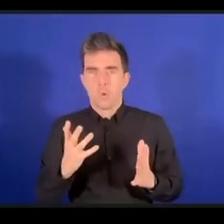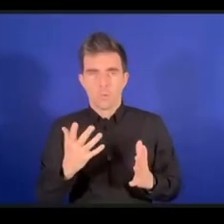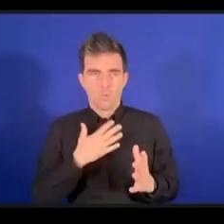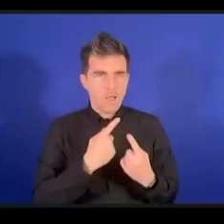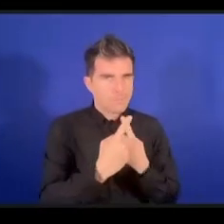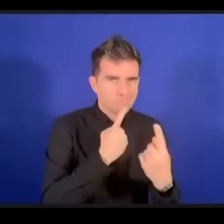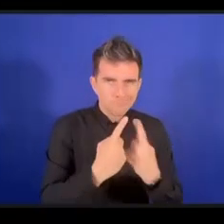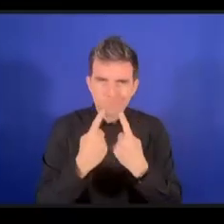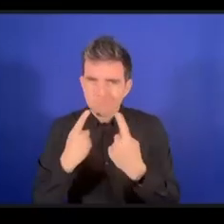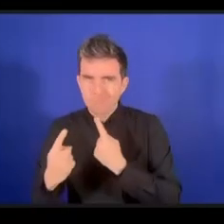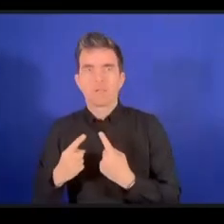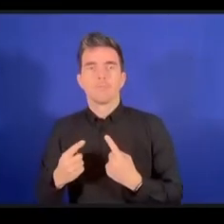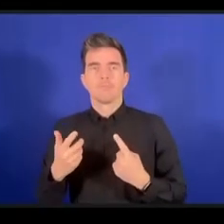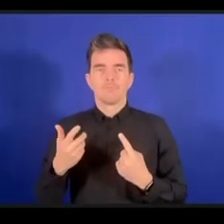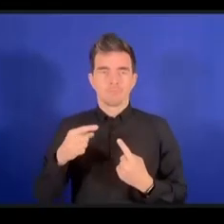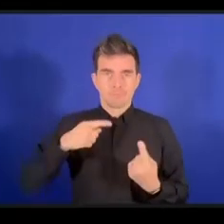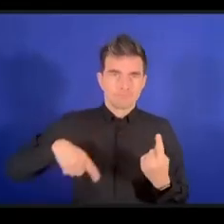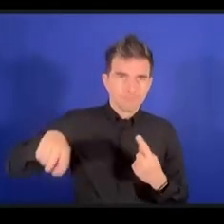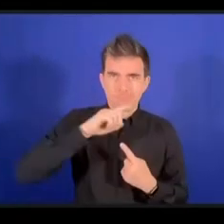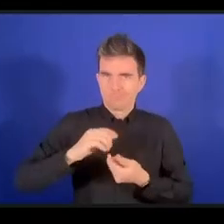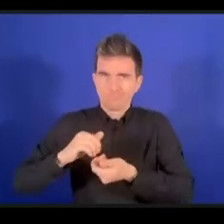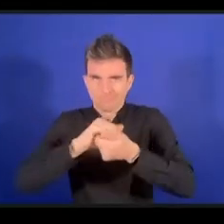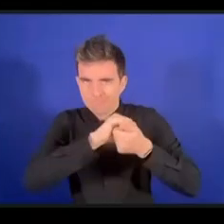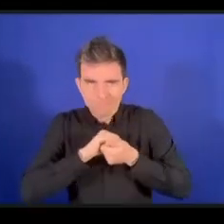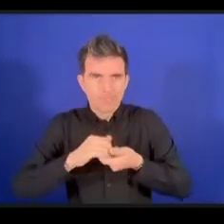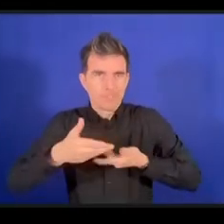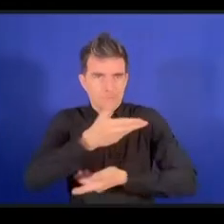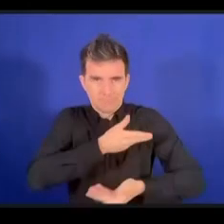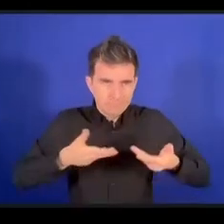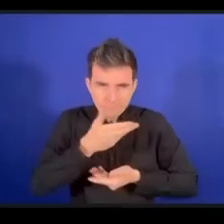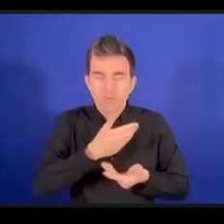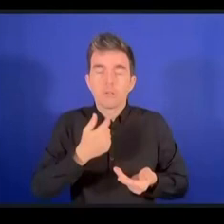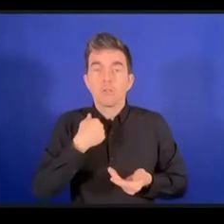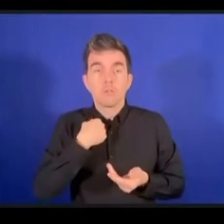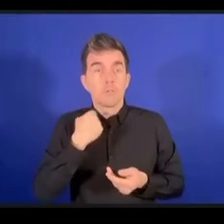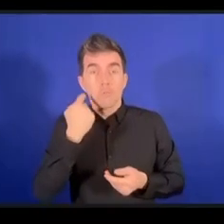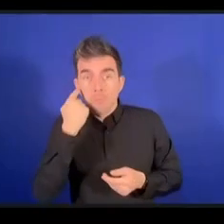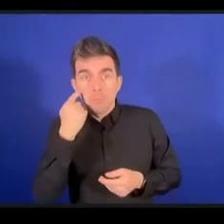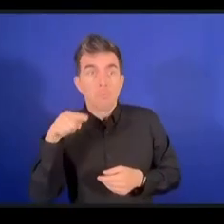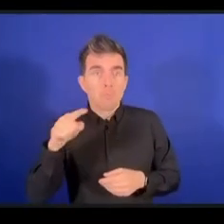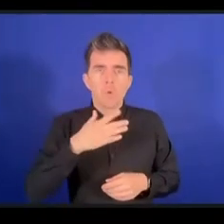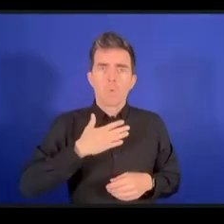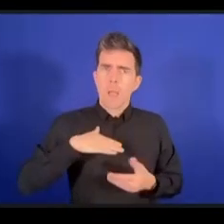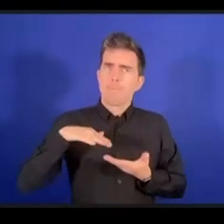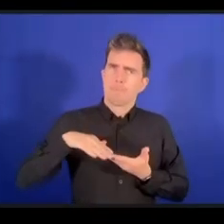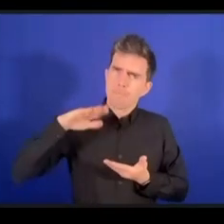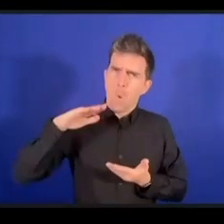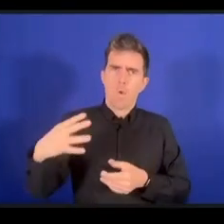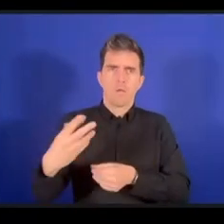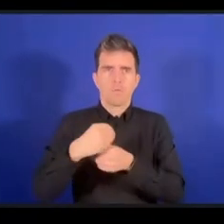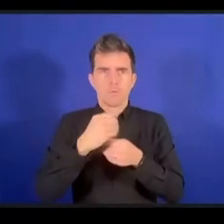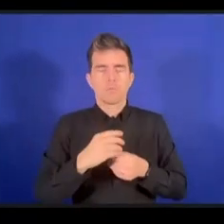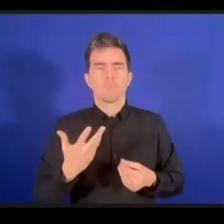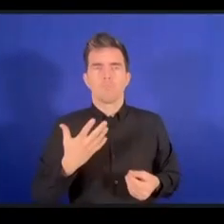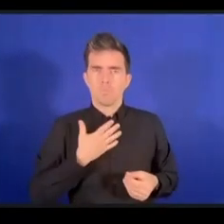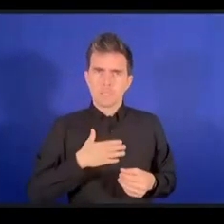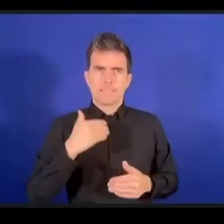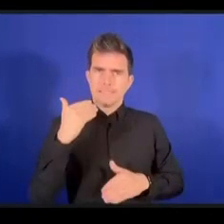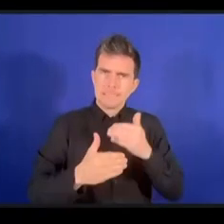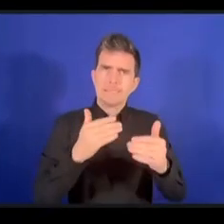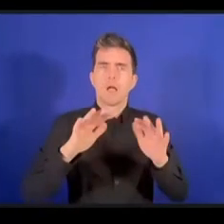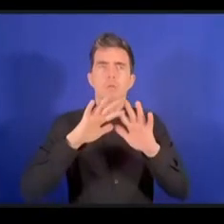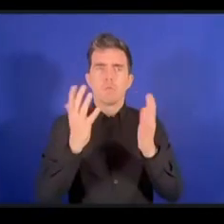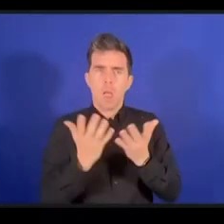la gente quiere más participación en la deliberación del pacto digital global creo que las coaliciones